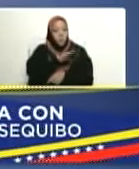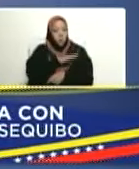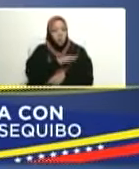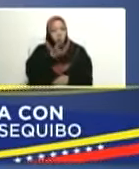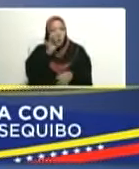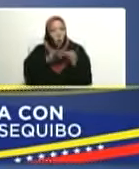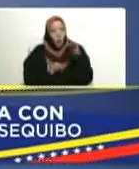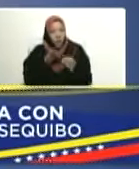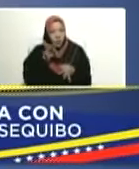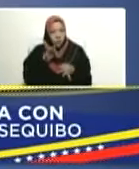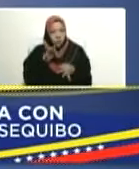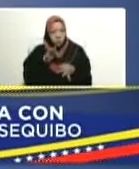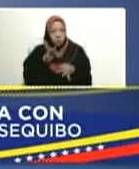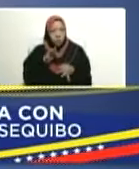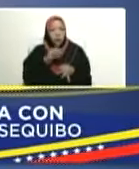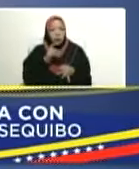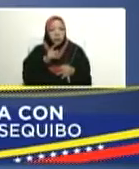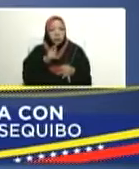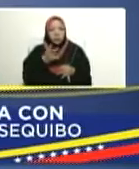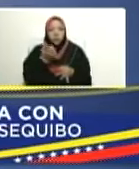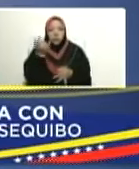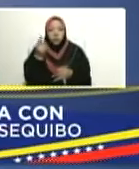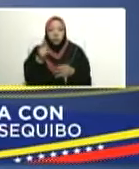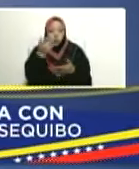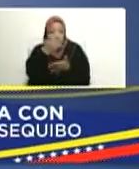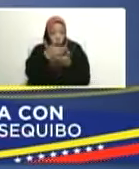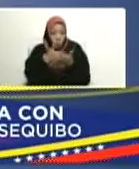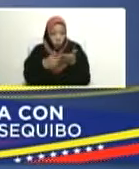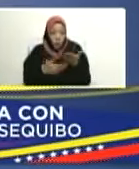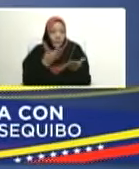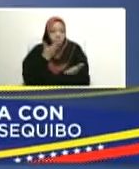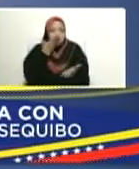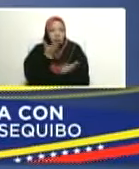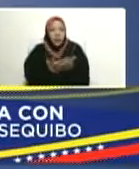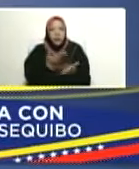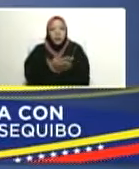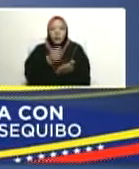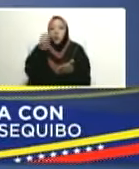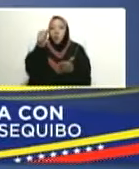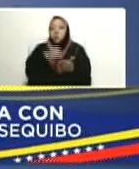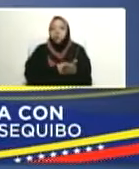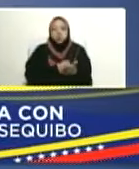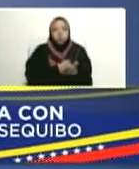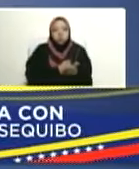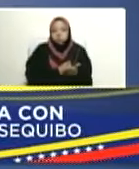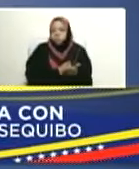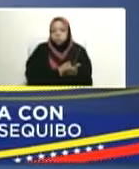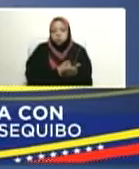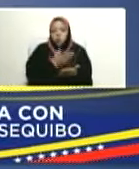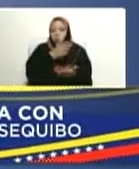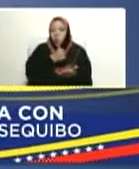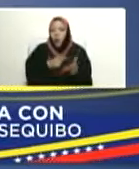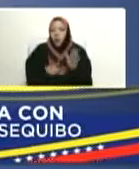jueces. Montaron la sentencia nula, irrita, inmoral, ilegal,